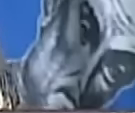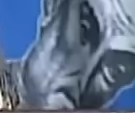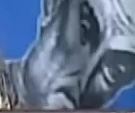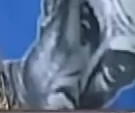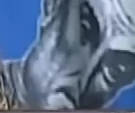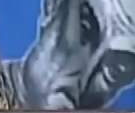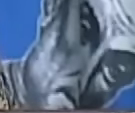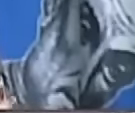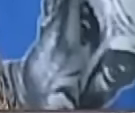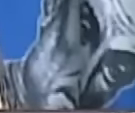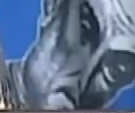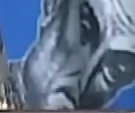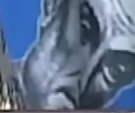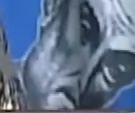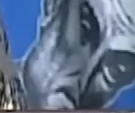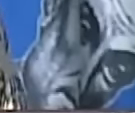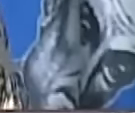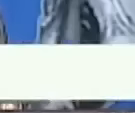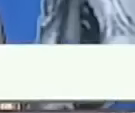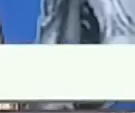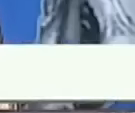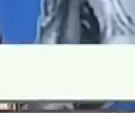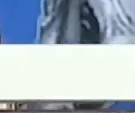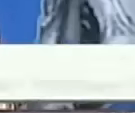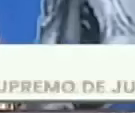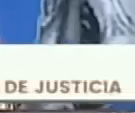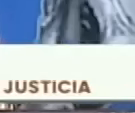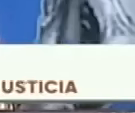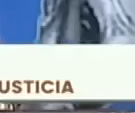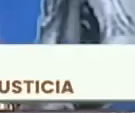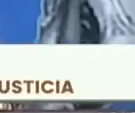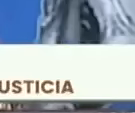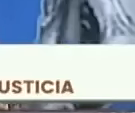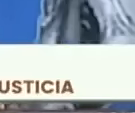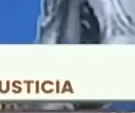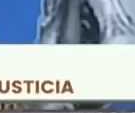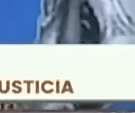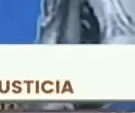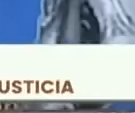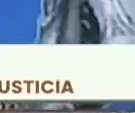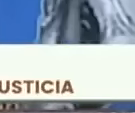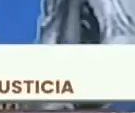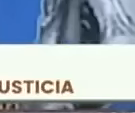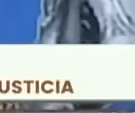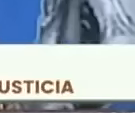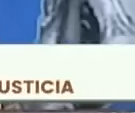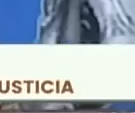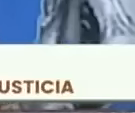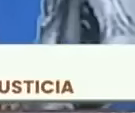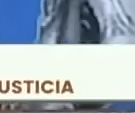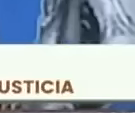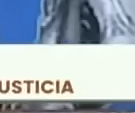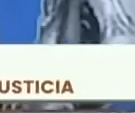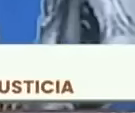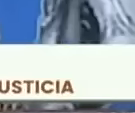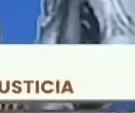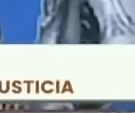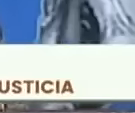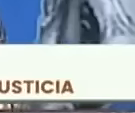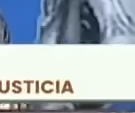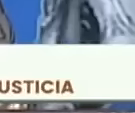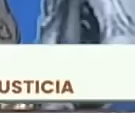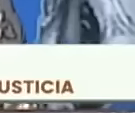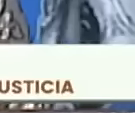nuevas exigencias, alinearnos con estas transformaciones que nos ha hecho el jefe de Estado venezolano,